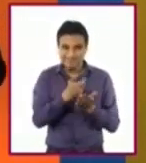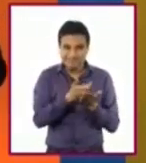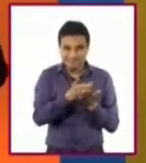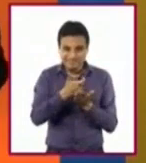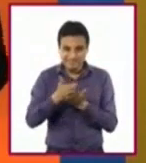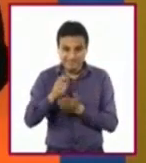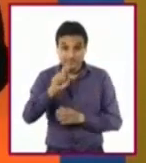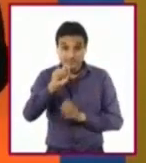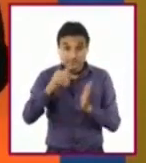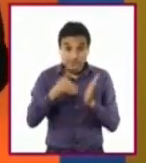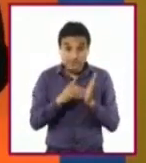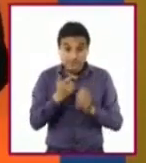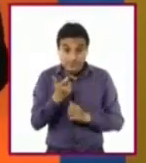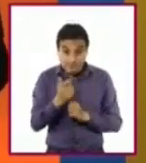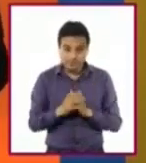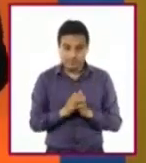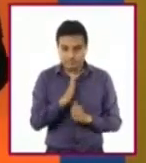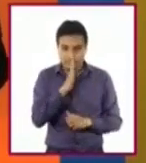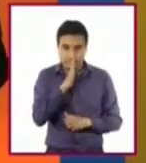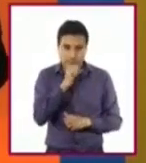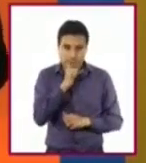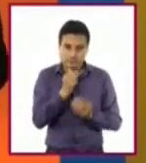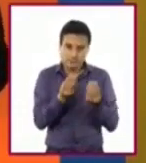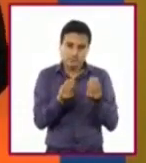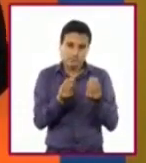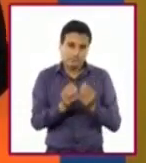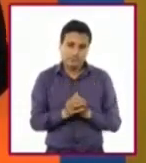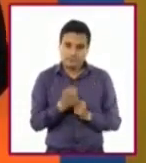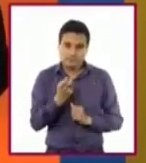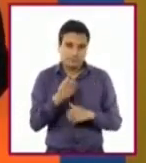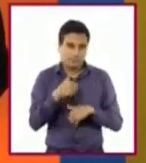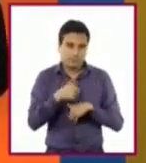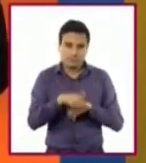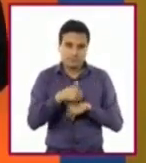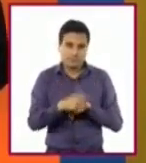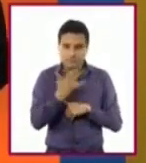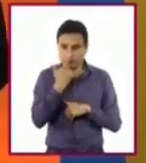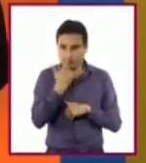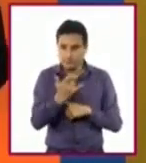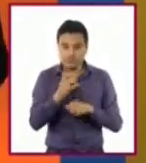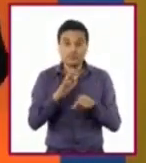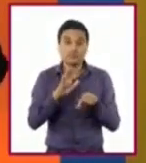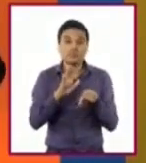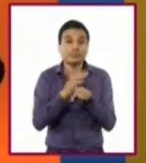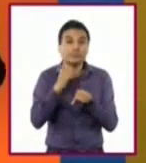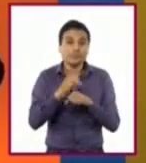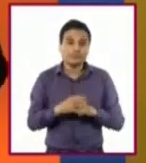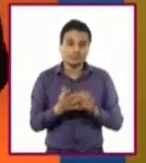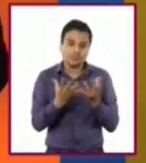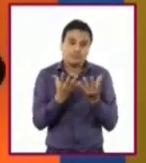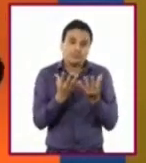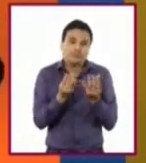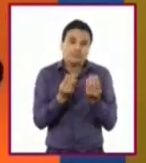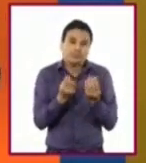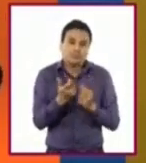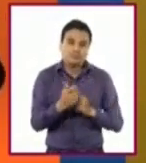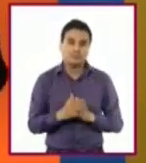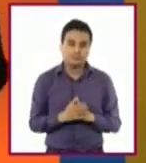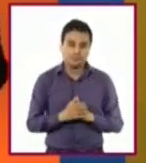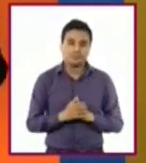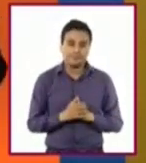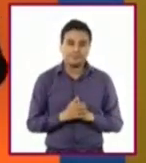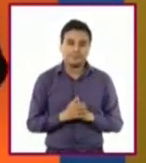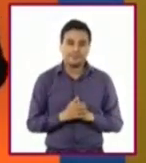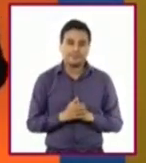20 mil pesos se considera como un dato atípico del conjunto por estar muy alejado de la mayoría de los salarios